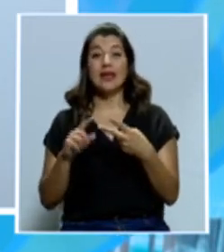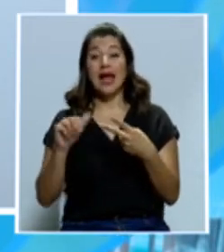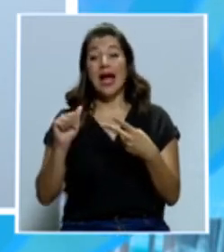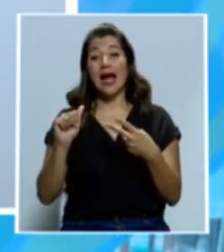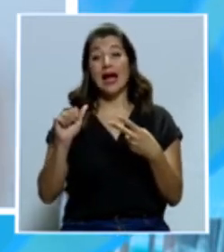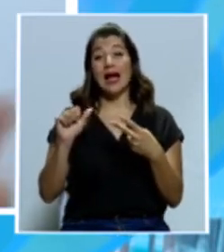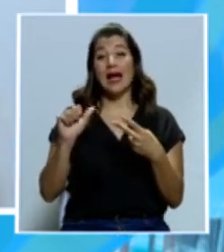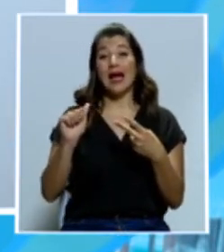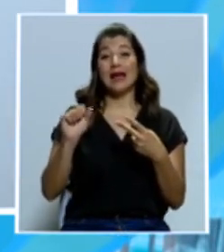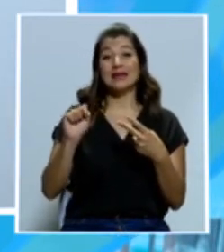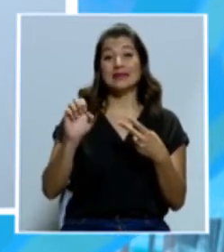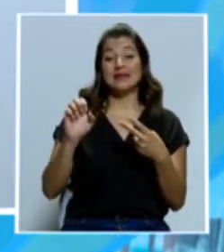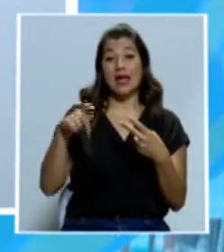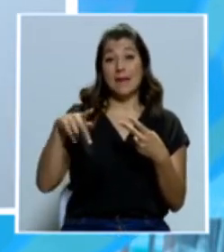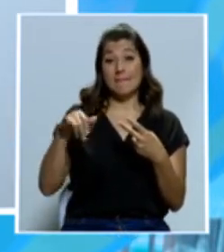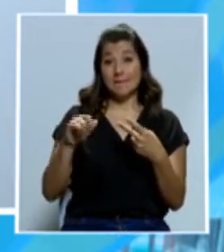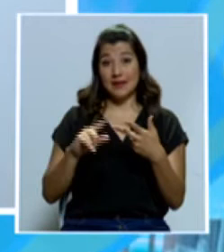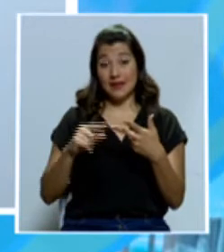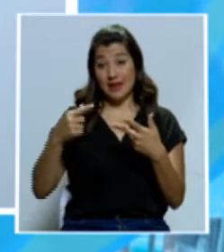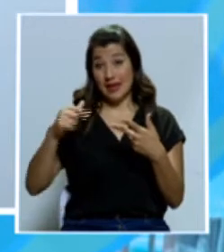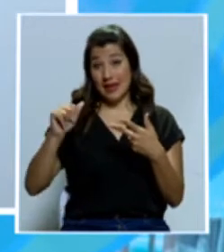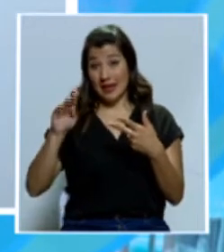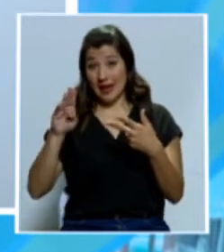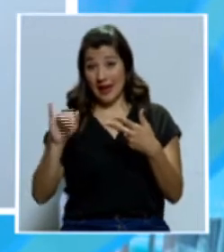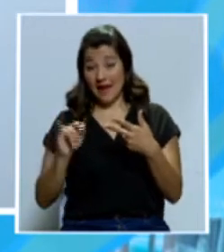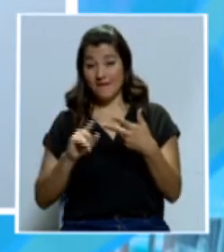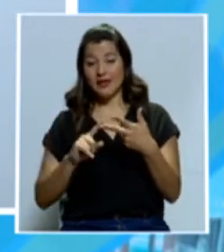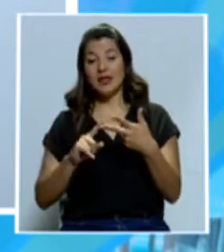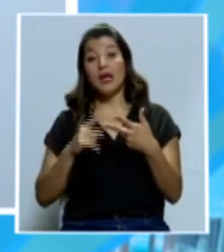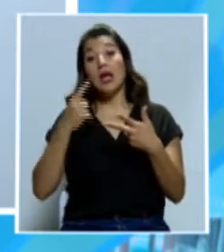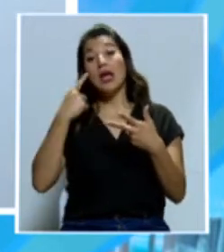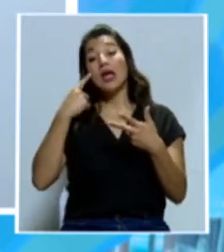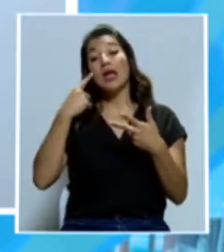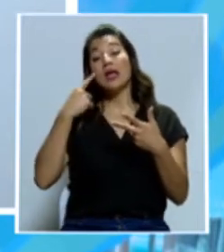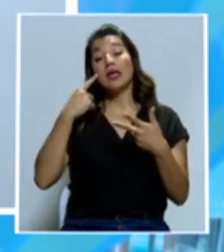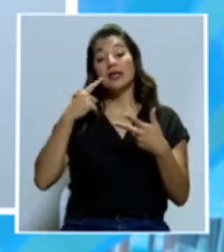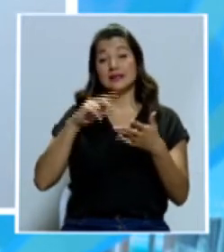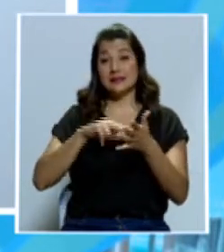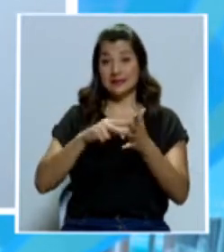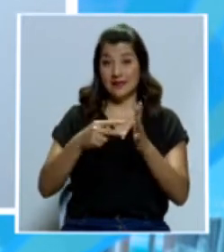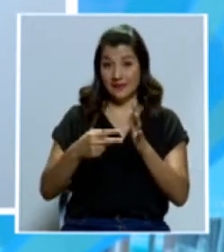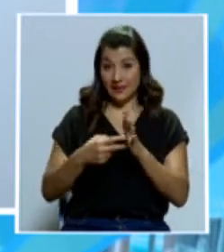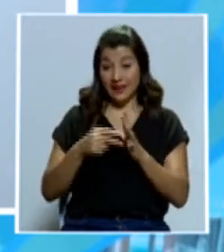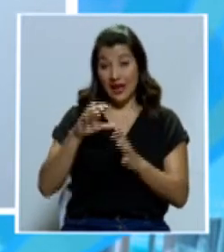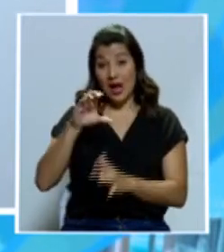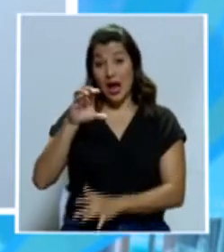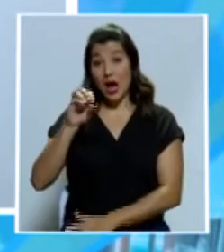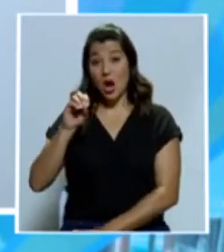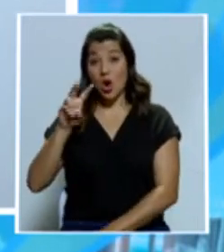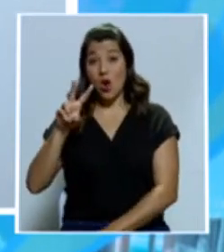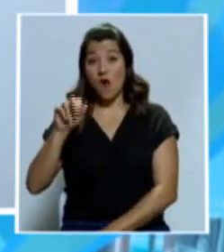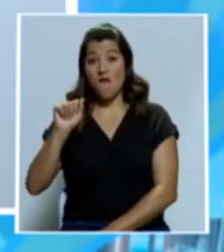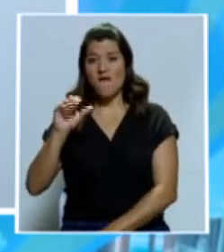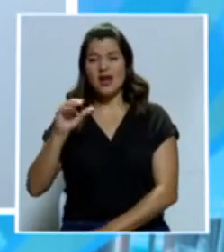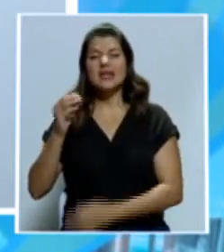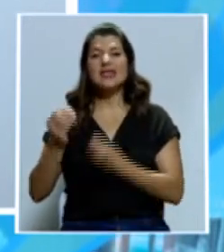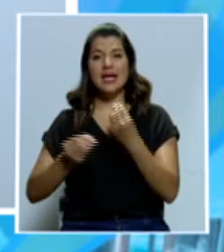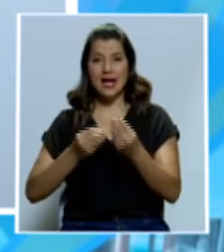la Gavi, por un 20%, o sea, la COVAX lo que hace